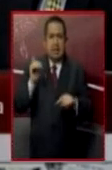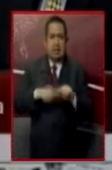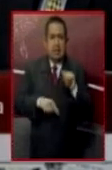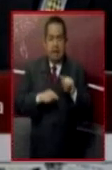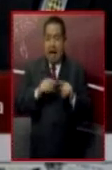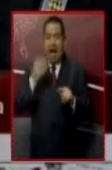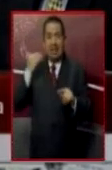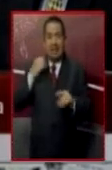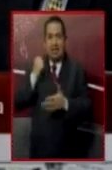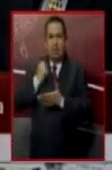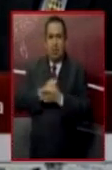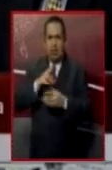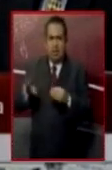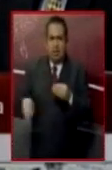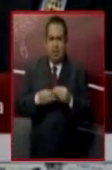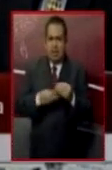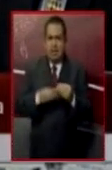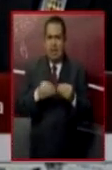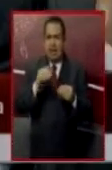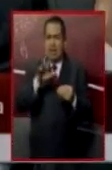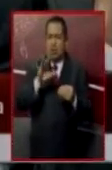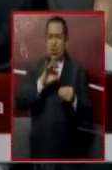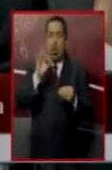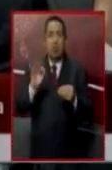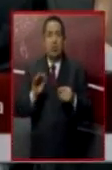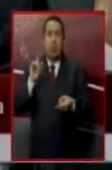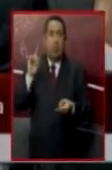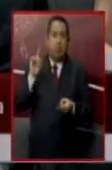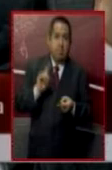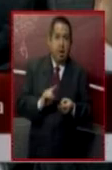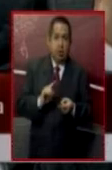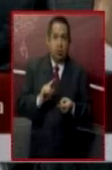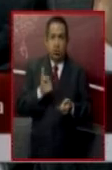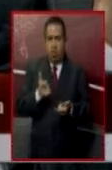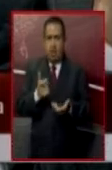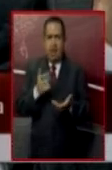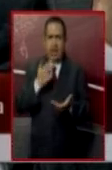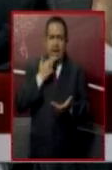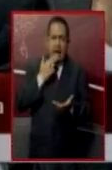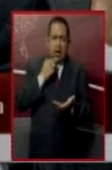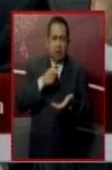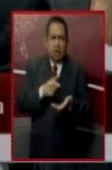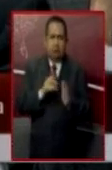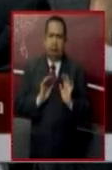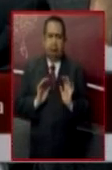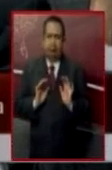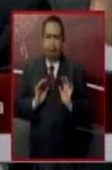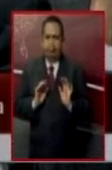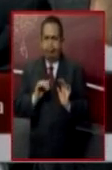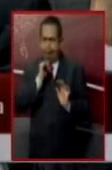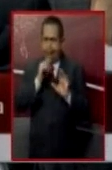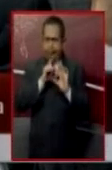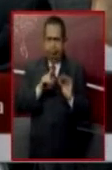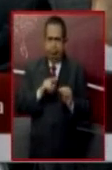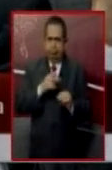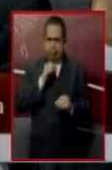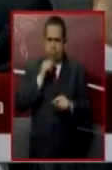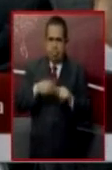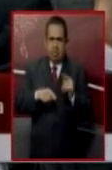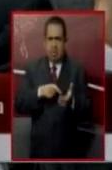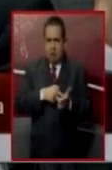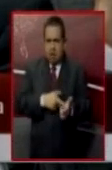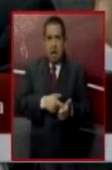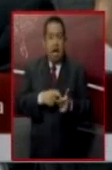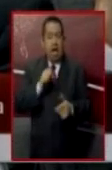adición aprobada para reducir en un 50% la cuota para determinadas bebidas azucaradas y en